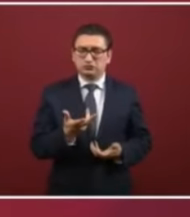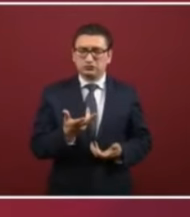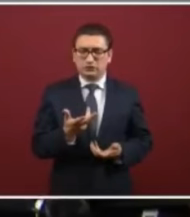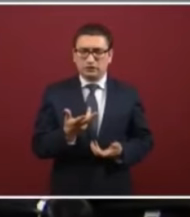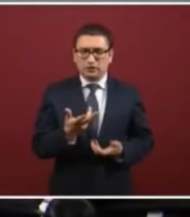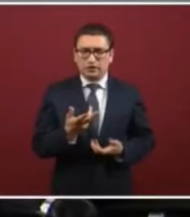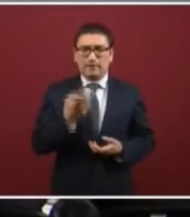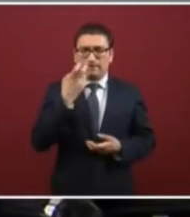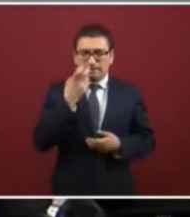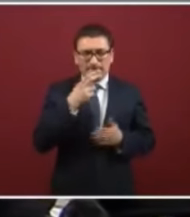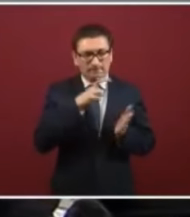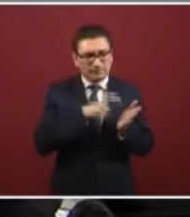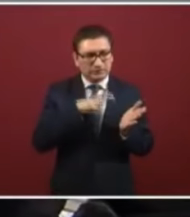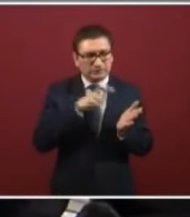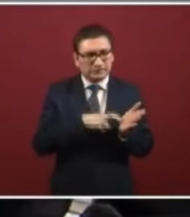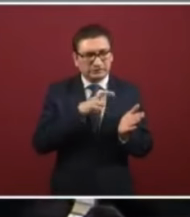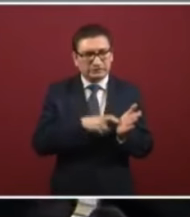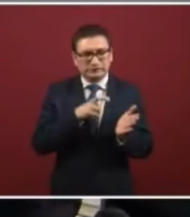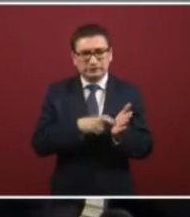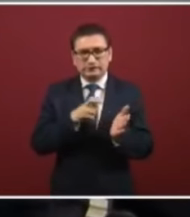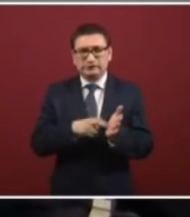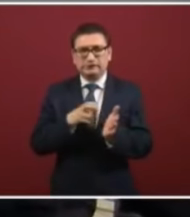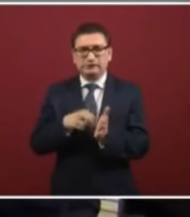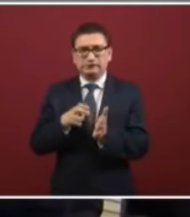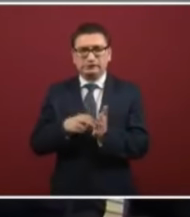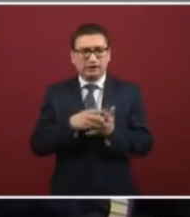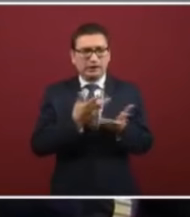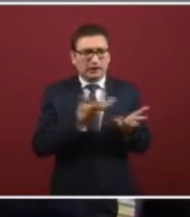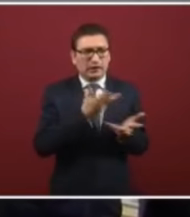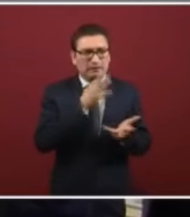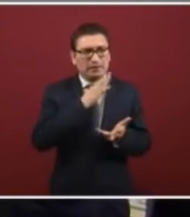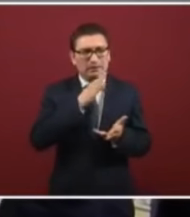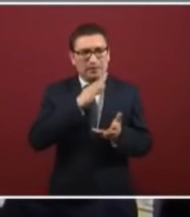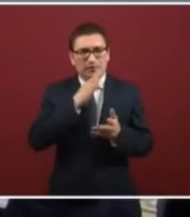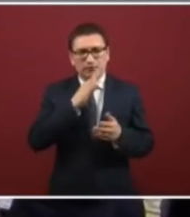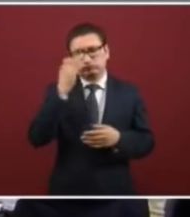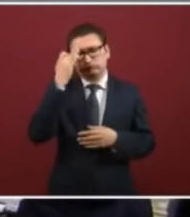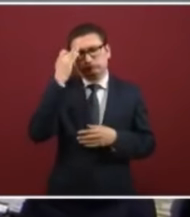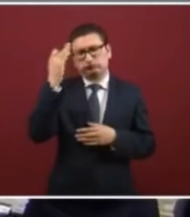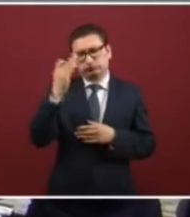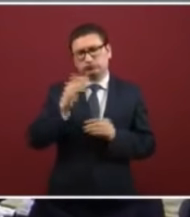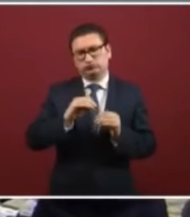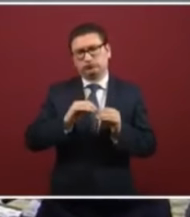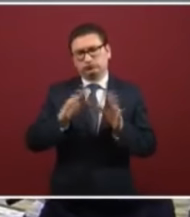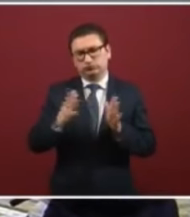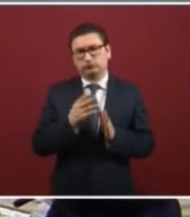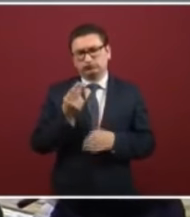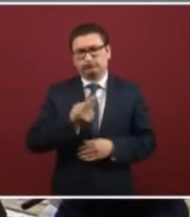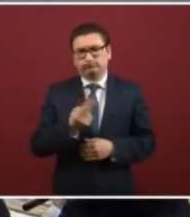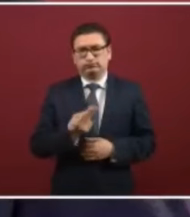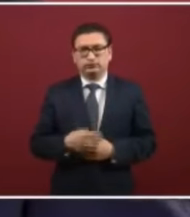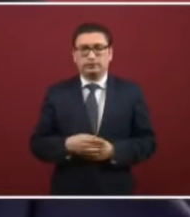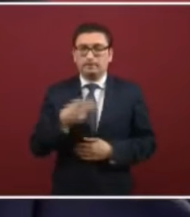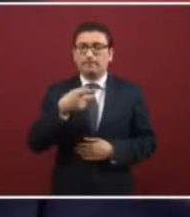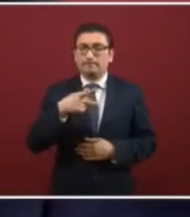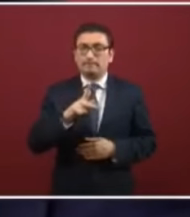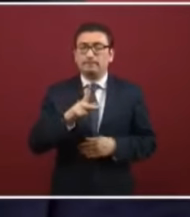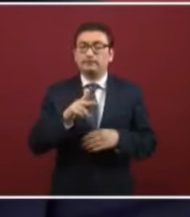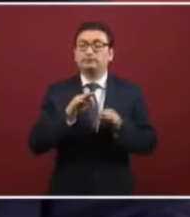Entonces, corregir todos estos vicios, pues lleva tiempo. Lo importante es que